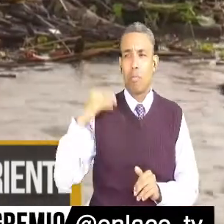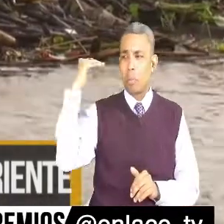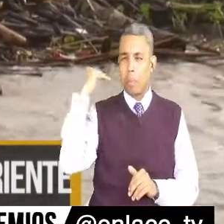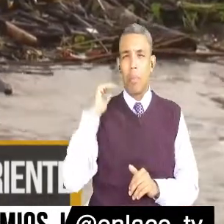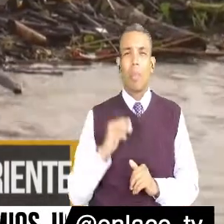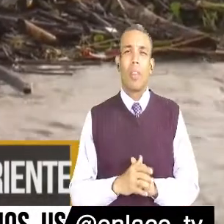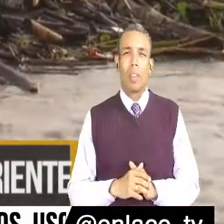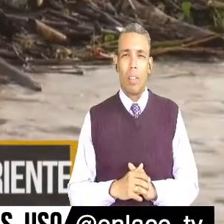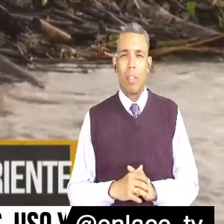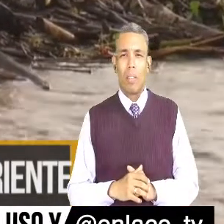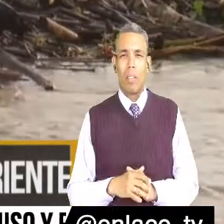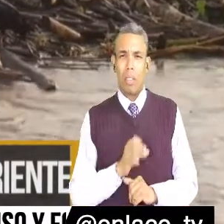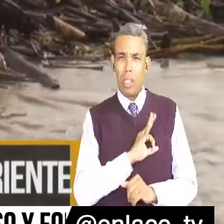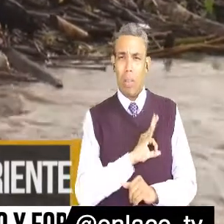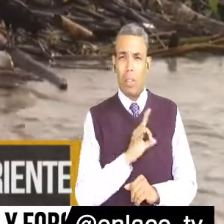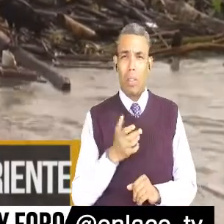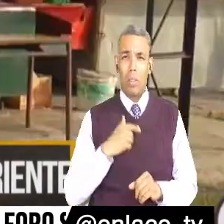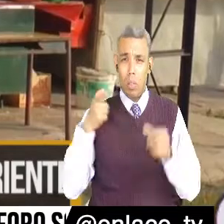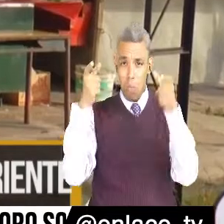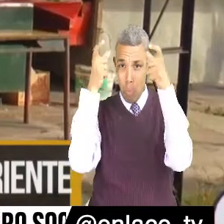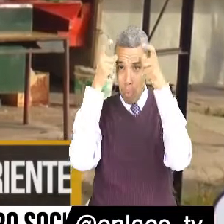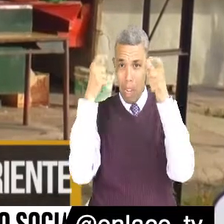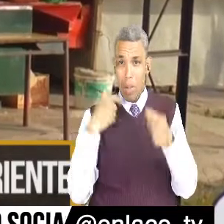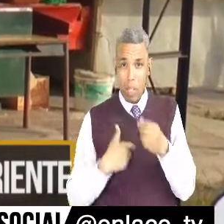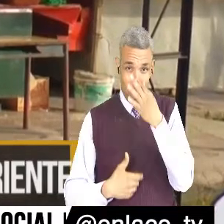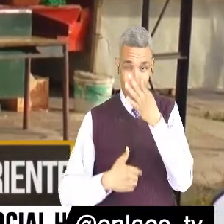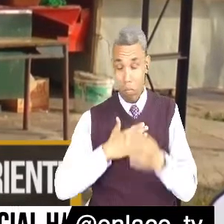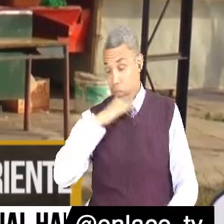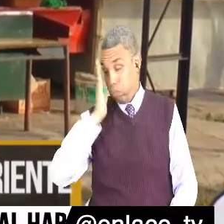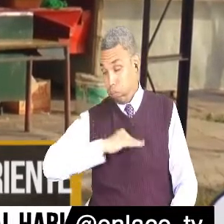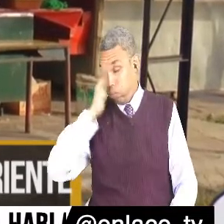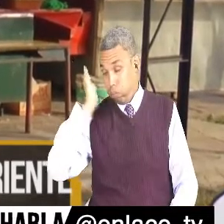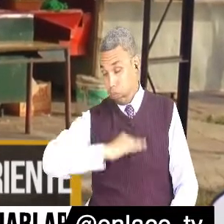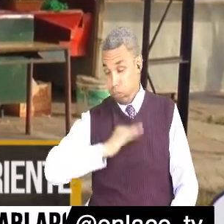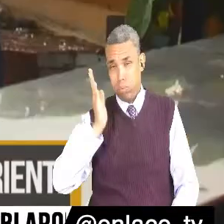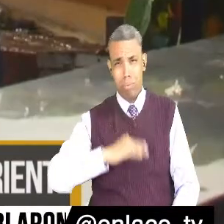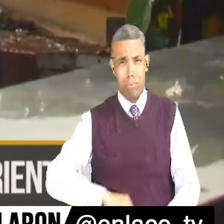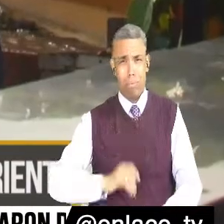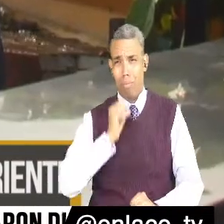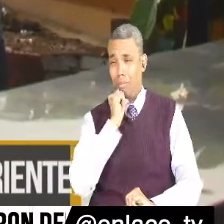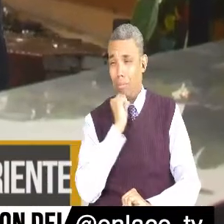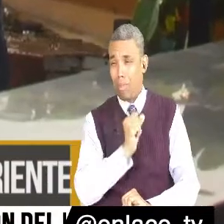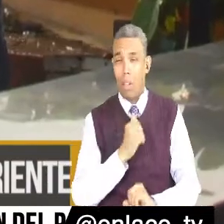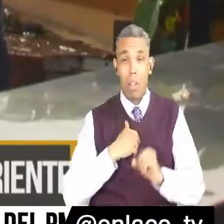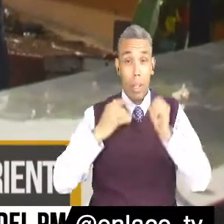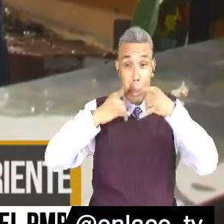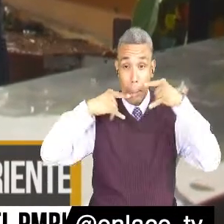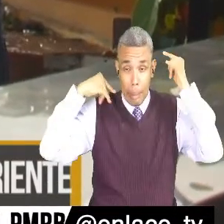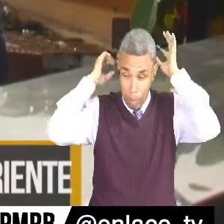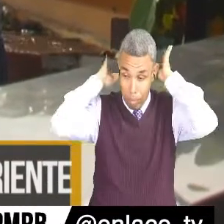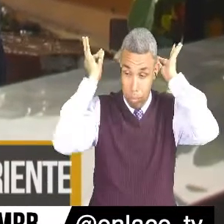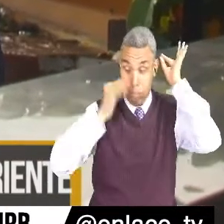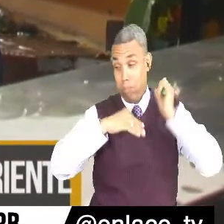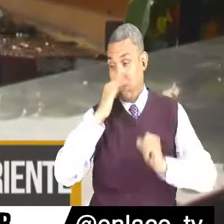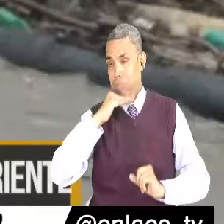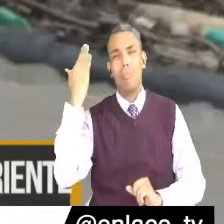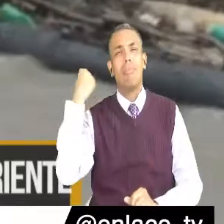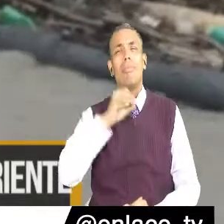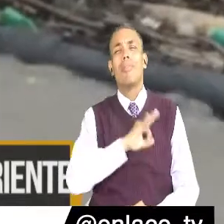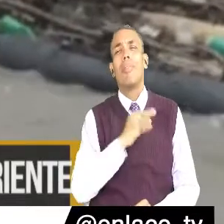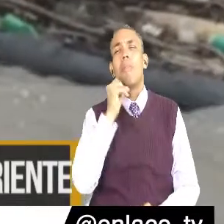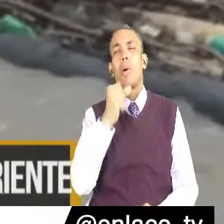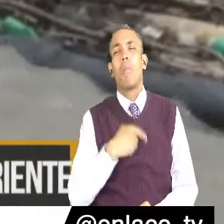en contaminación. La gente que vende aquí los almuerzos no pudo comer y la gente se quejó, tuvieron que haber comprado tapabocas y todo. Entonces necesitamos pedirle a Cor